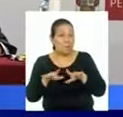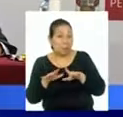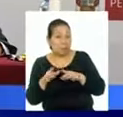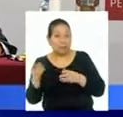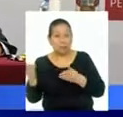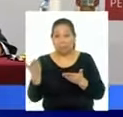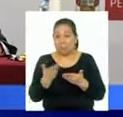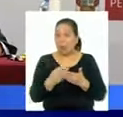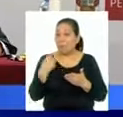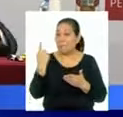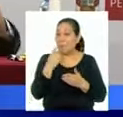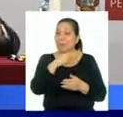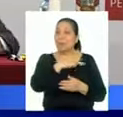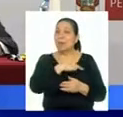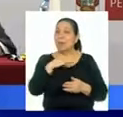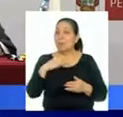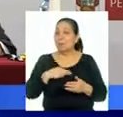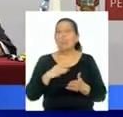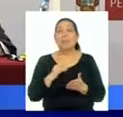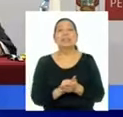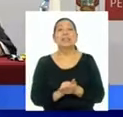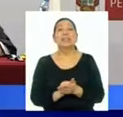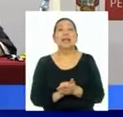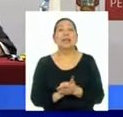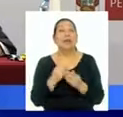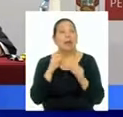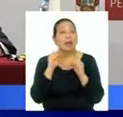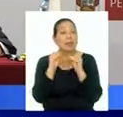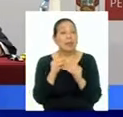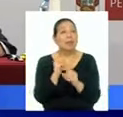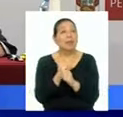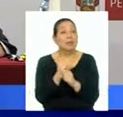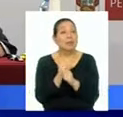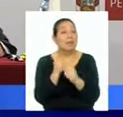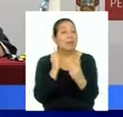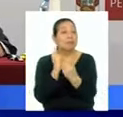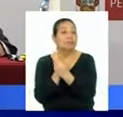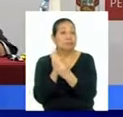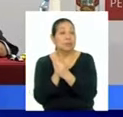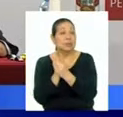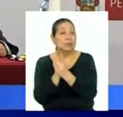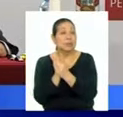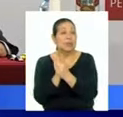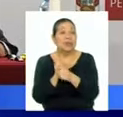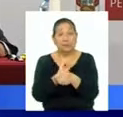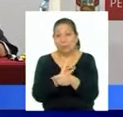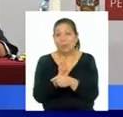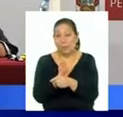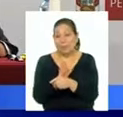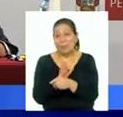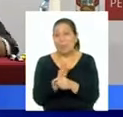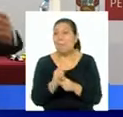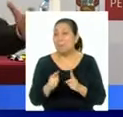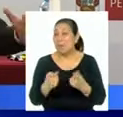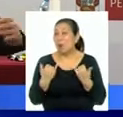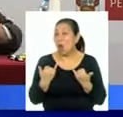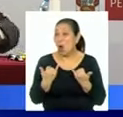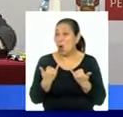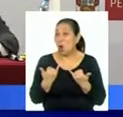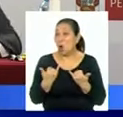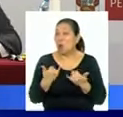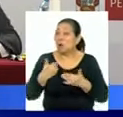Interior fue uno de los primeros ministerios que estableció el trabajo remoto frente a la pandemia. Y